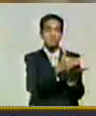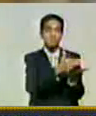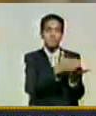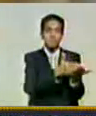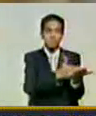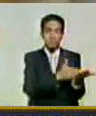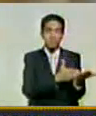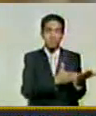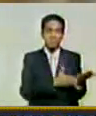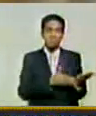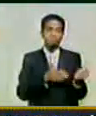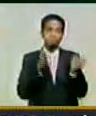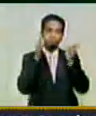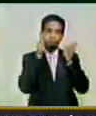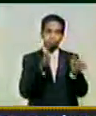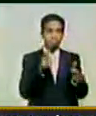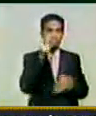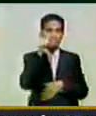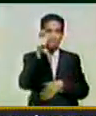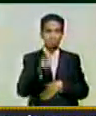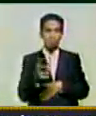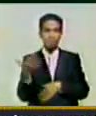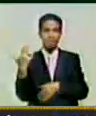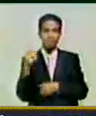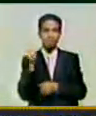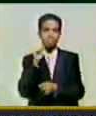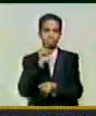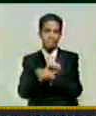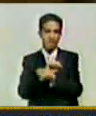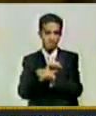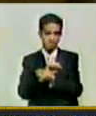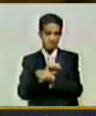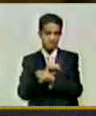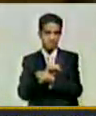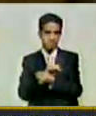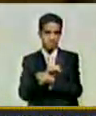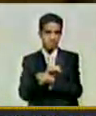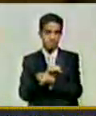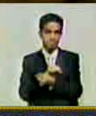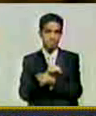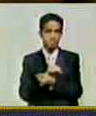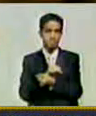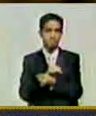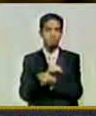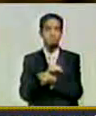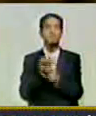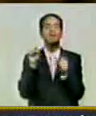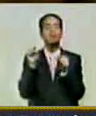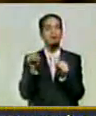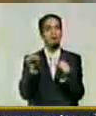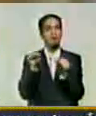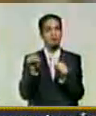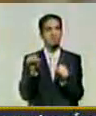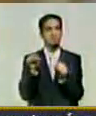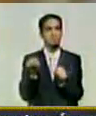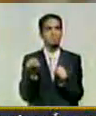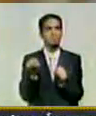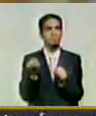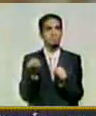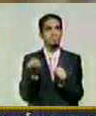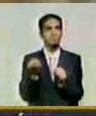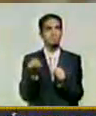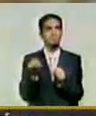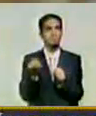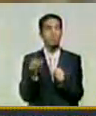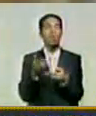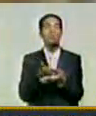para personas privadas de libertad por motivos políticos, en ese caso ustedes